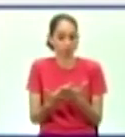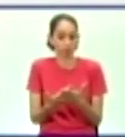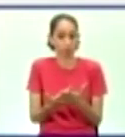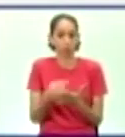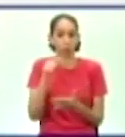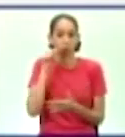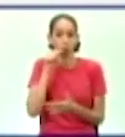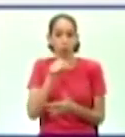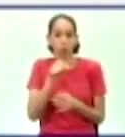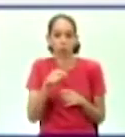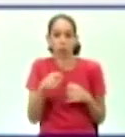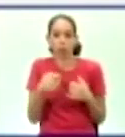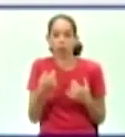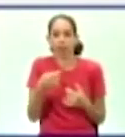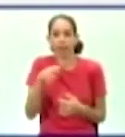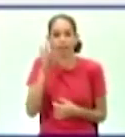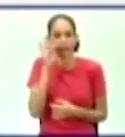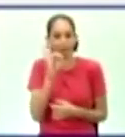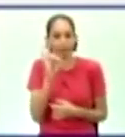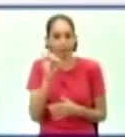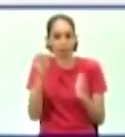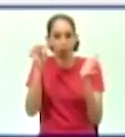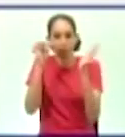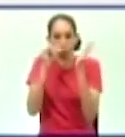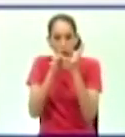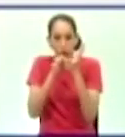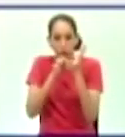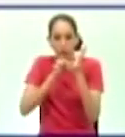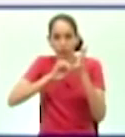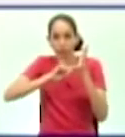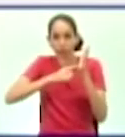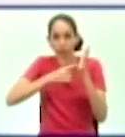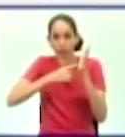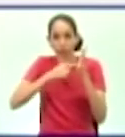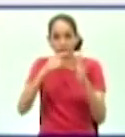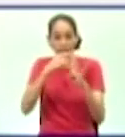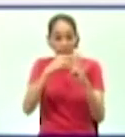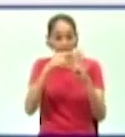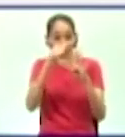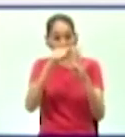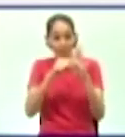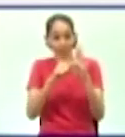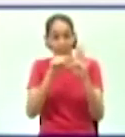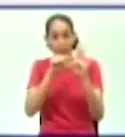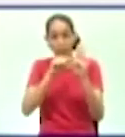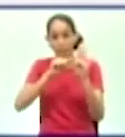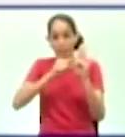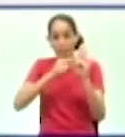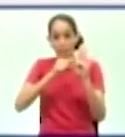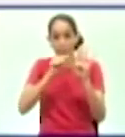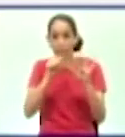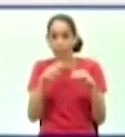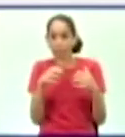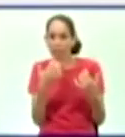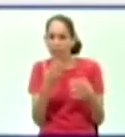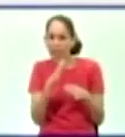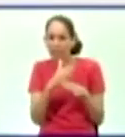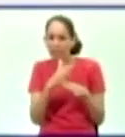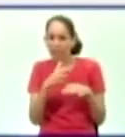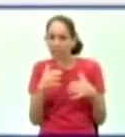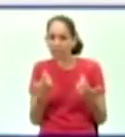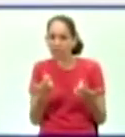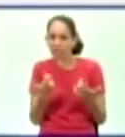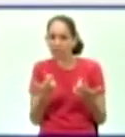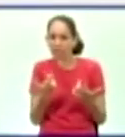de un segmento. Pero bien, ¿qué significa que un punto sea punto medio de un segmento? ¿Qué